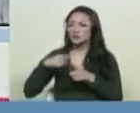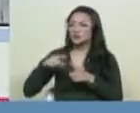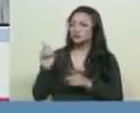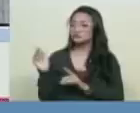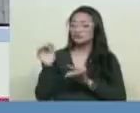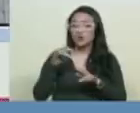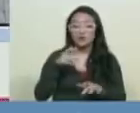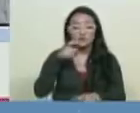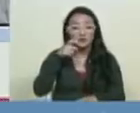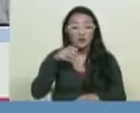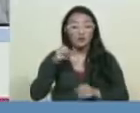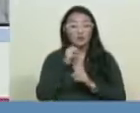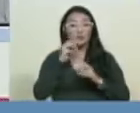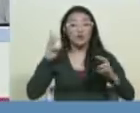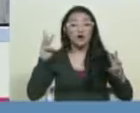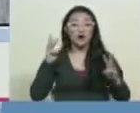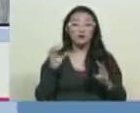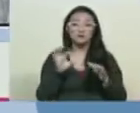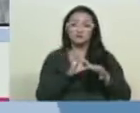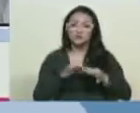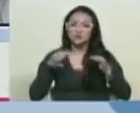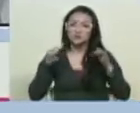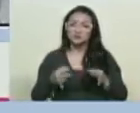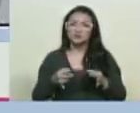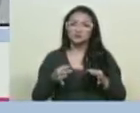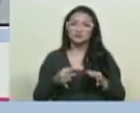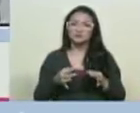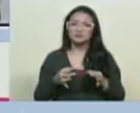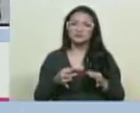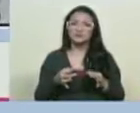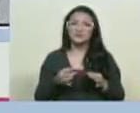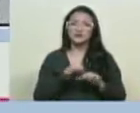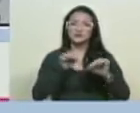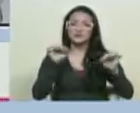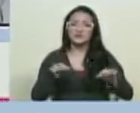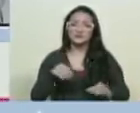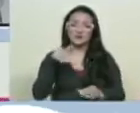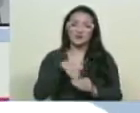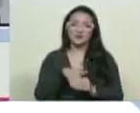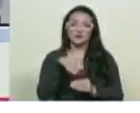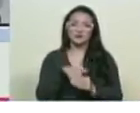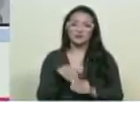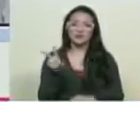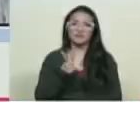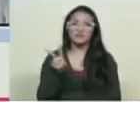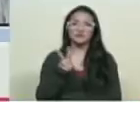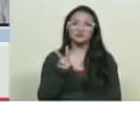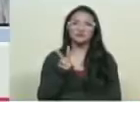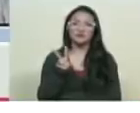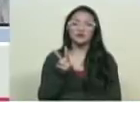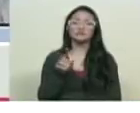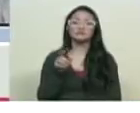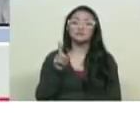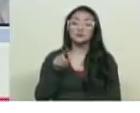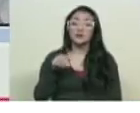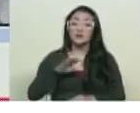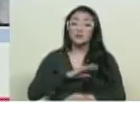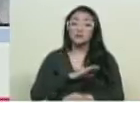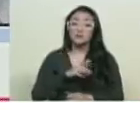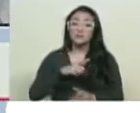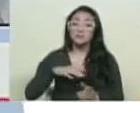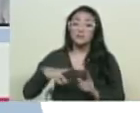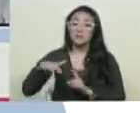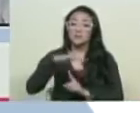Venezuela se ha consolidado aún más, se ha blindado aún más el sistema electoral venezolano y el poder electoral, que por eso es que es un